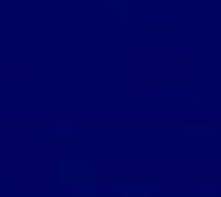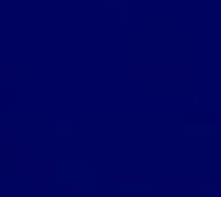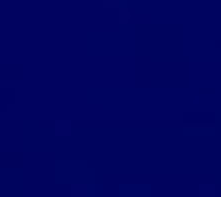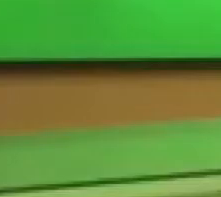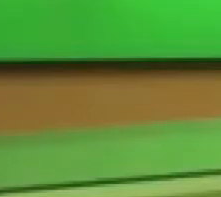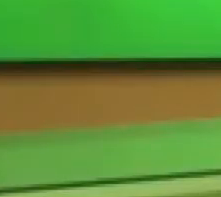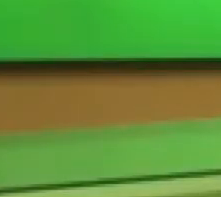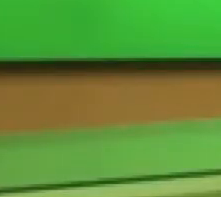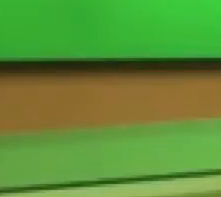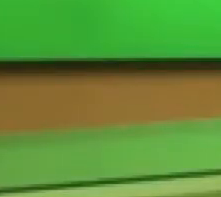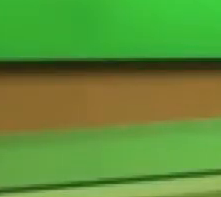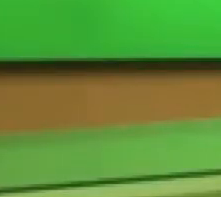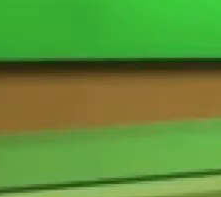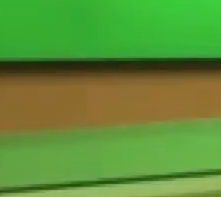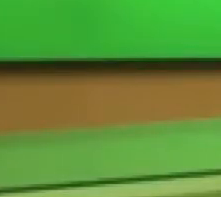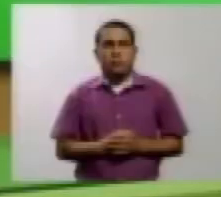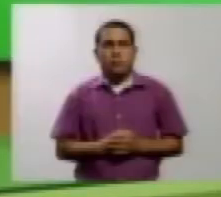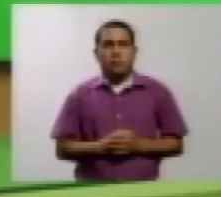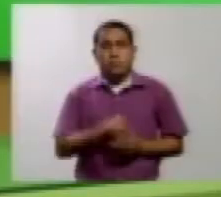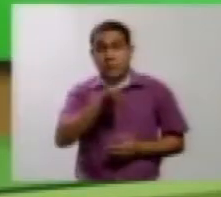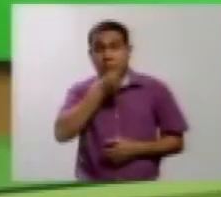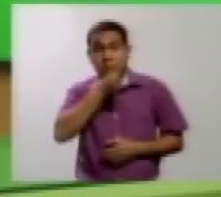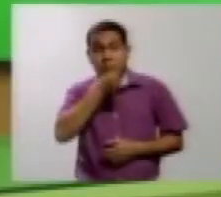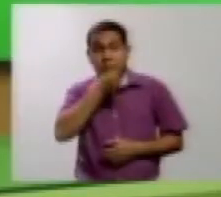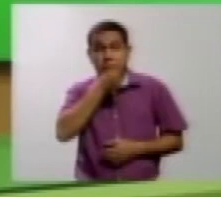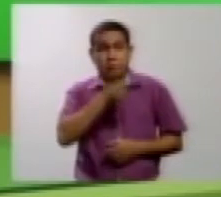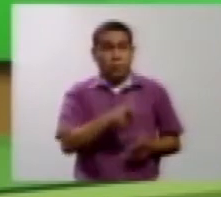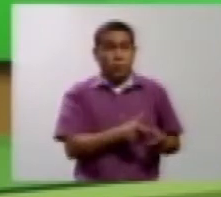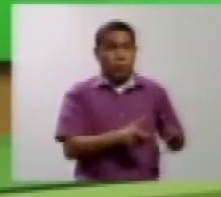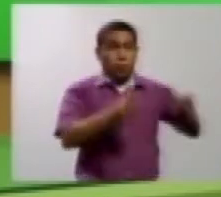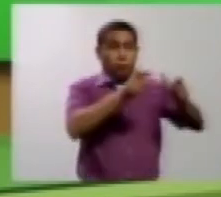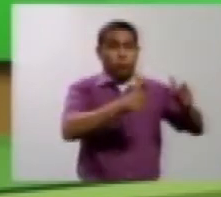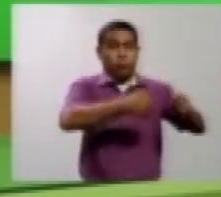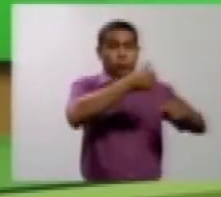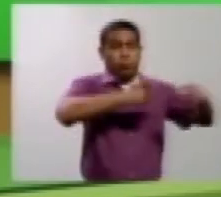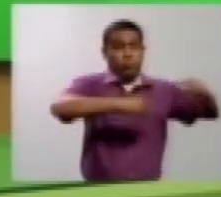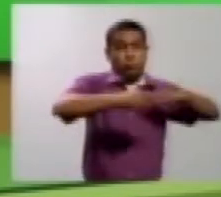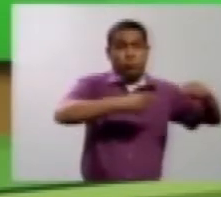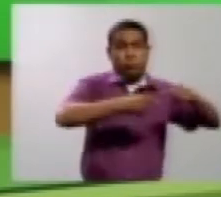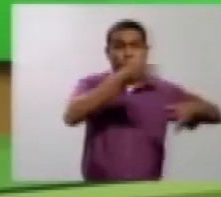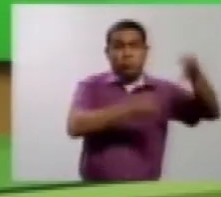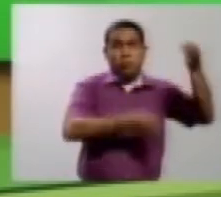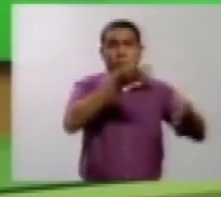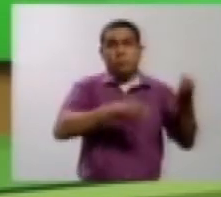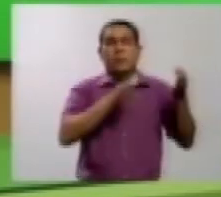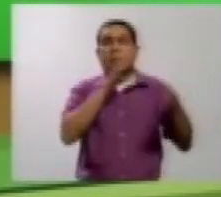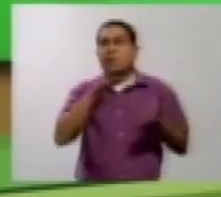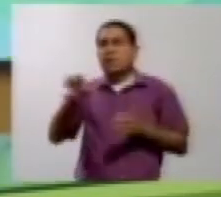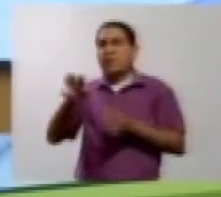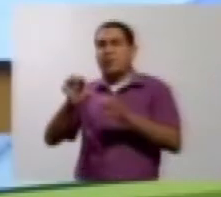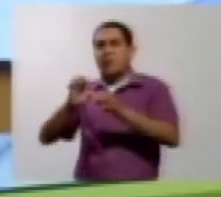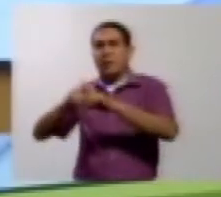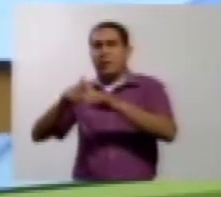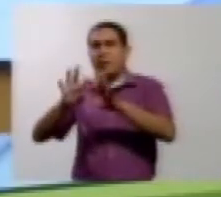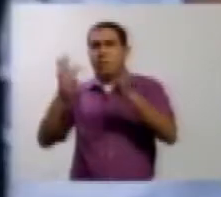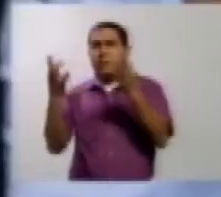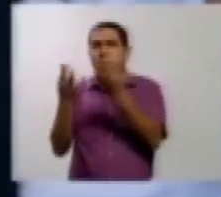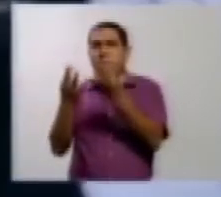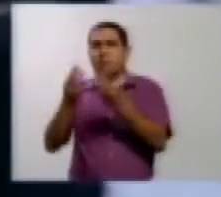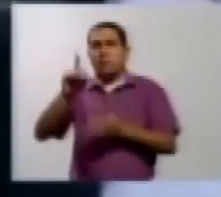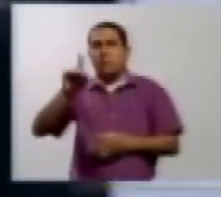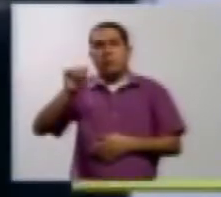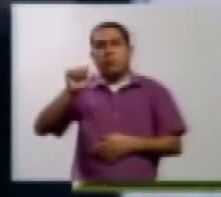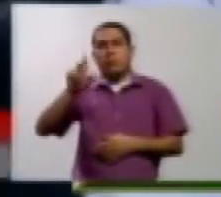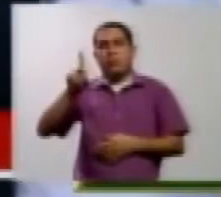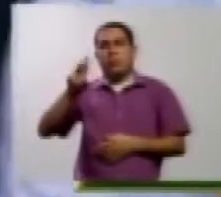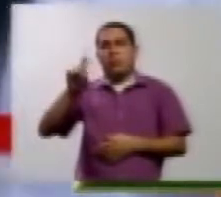314-782-0938. Más noticias, la Corte Suprema de Justicia confirmó la medida de aseguramiento contra el exsenador David Char.